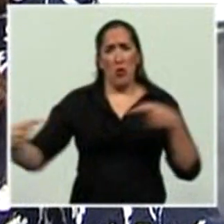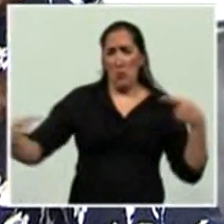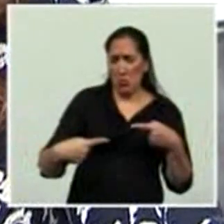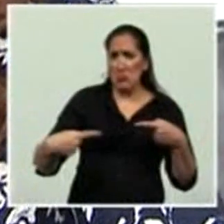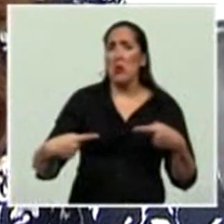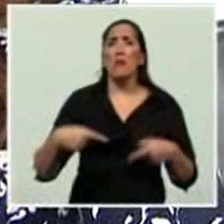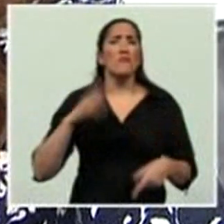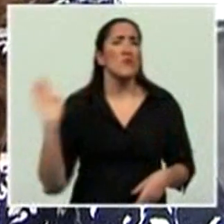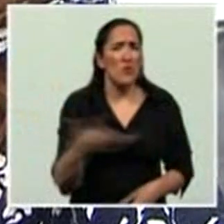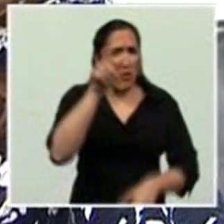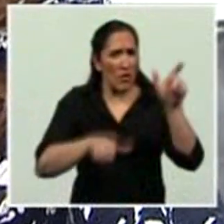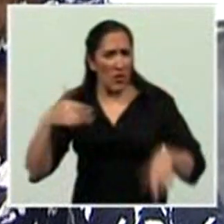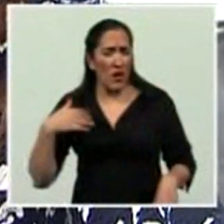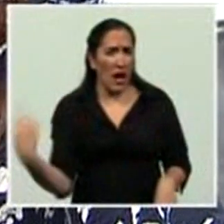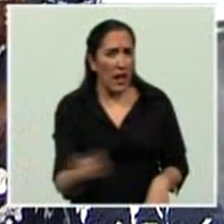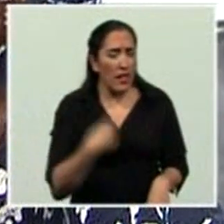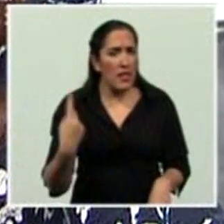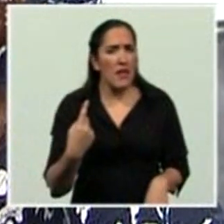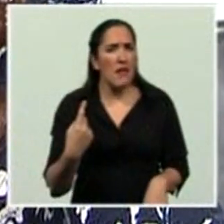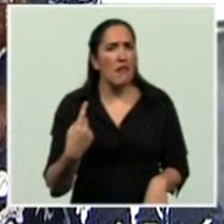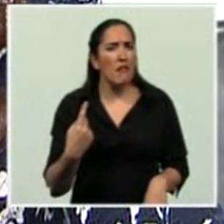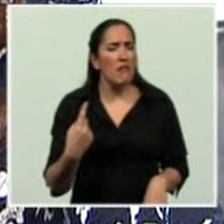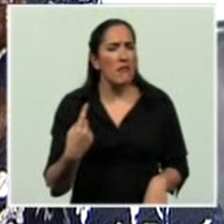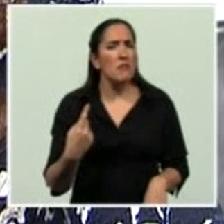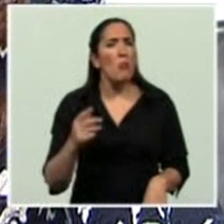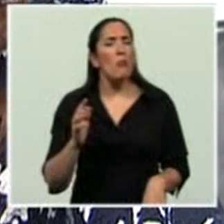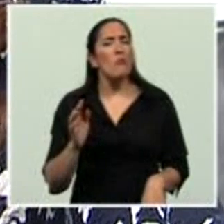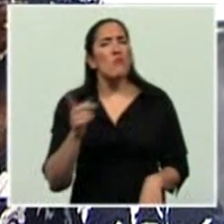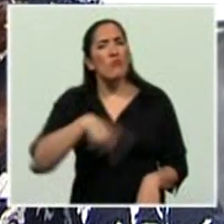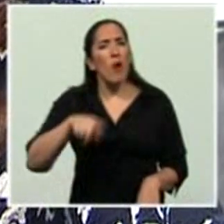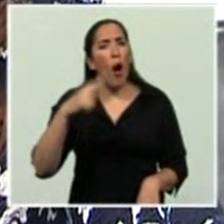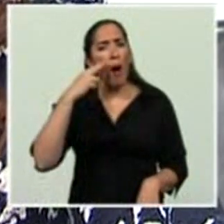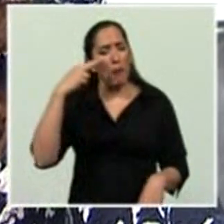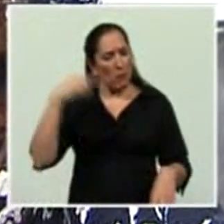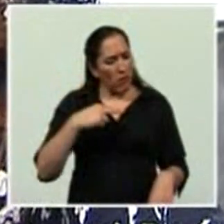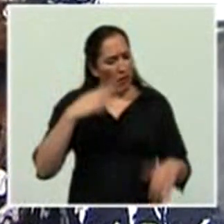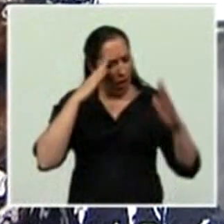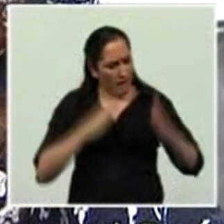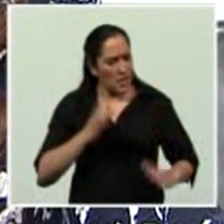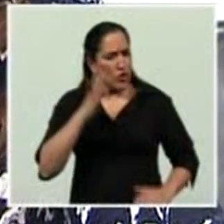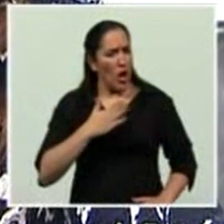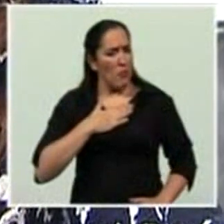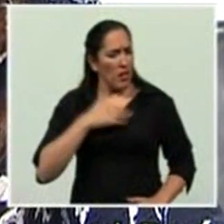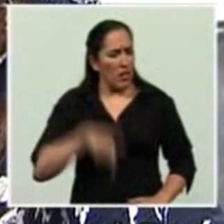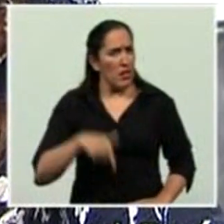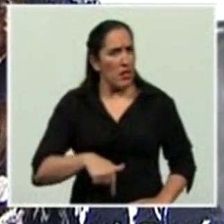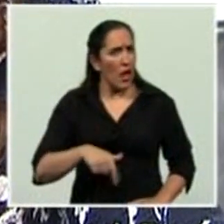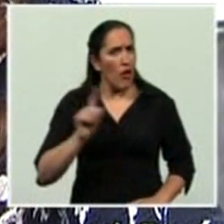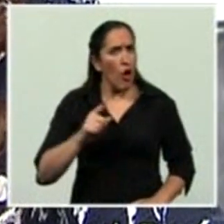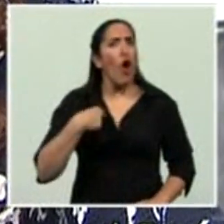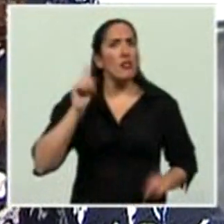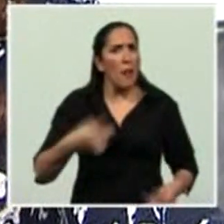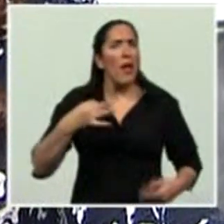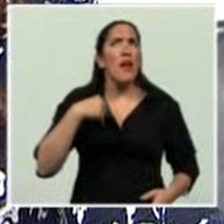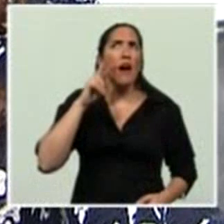los argentinos que dejemos de mirarnos un poco el ombligo y comprendamos también que estamos ante un mundo